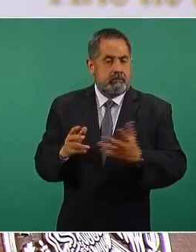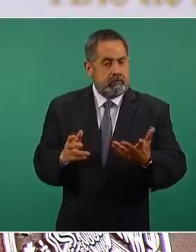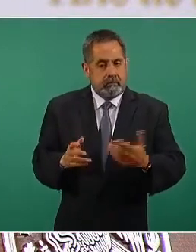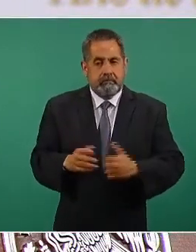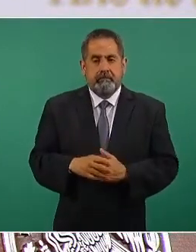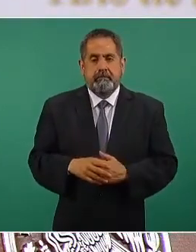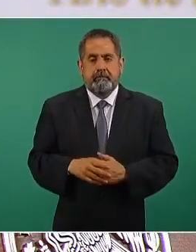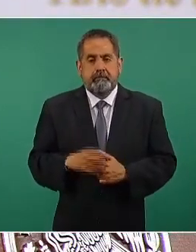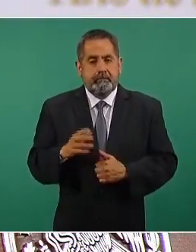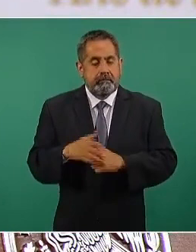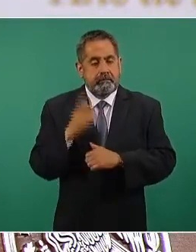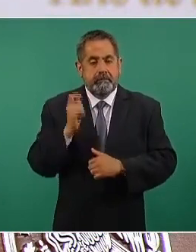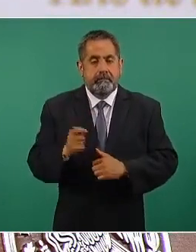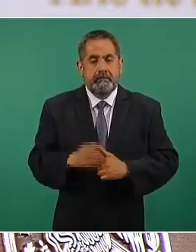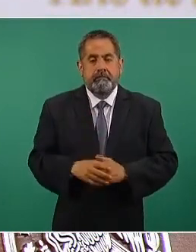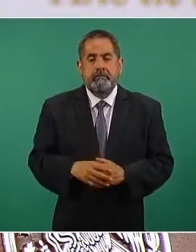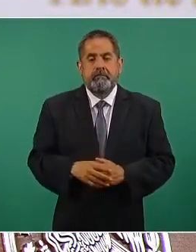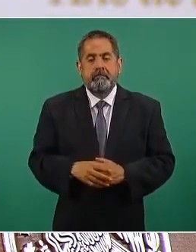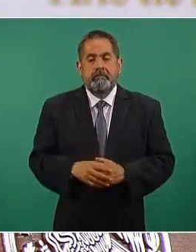porque